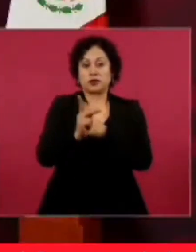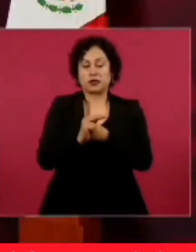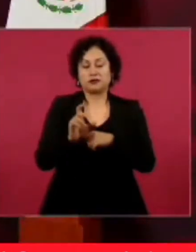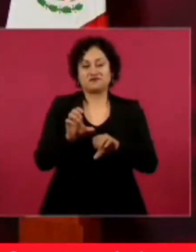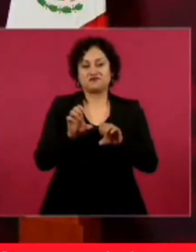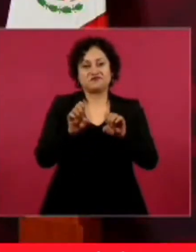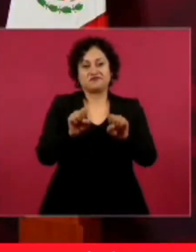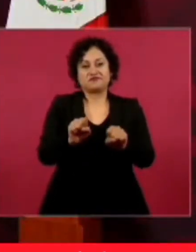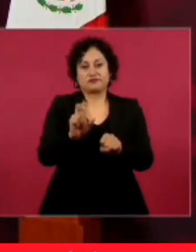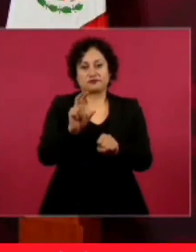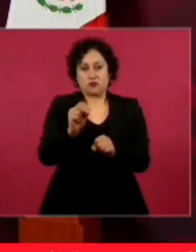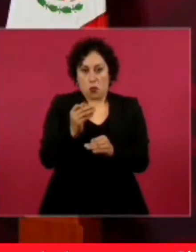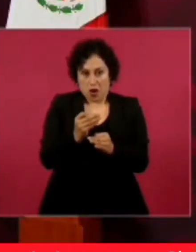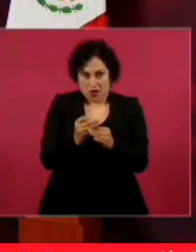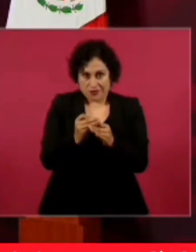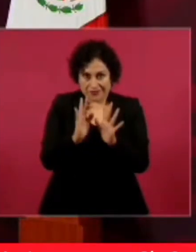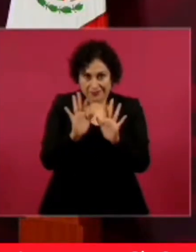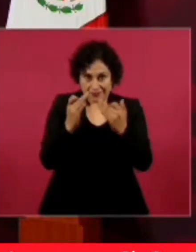no lo están logrando.